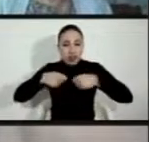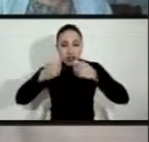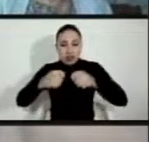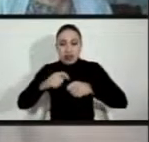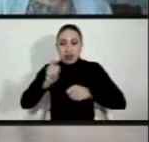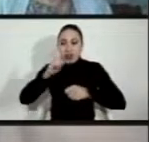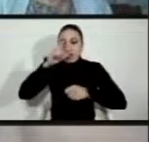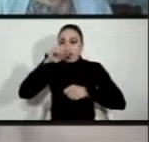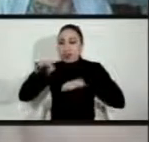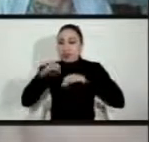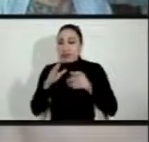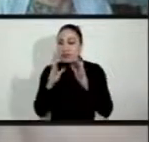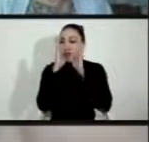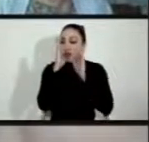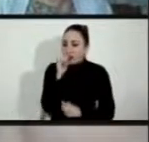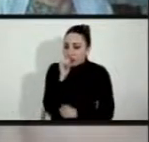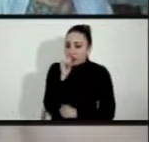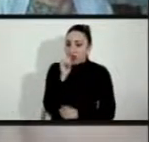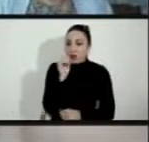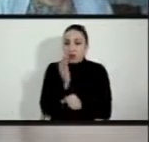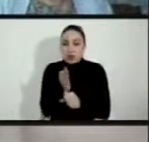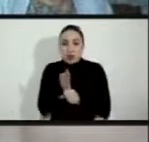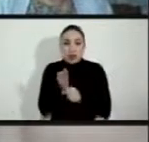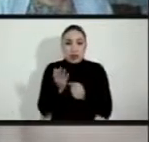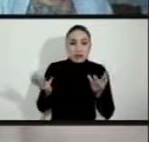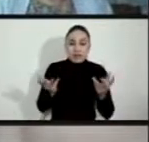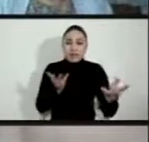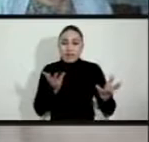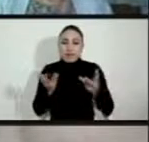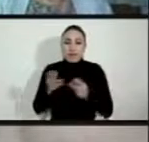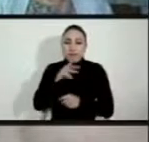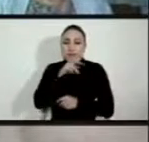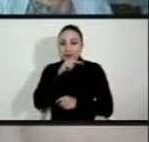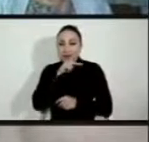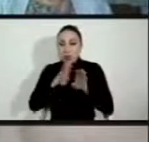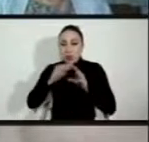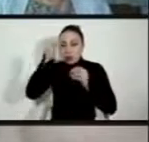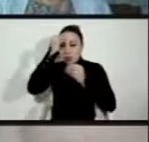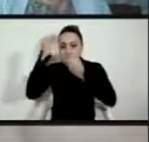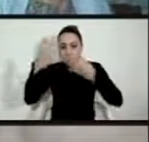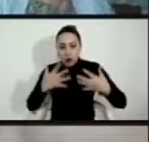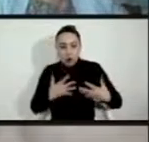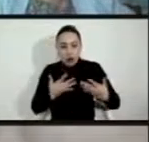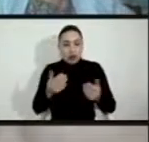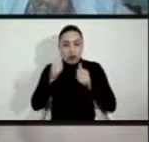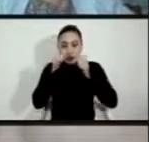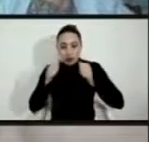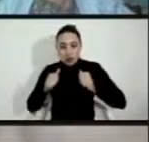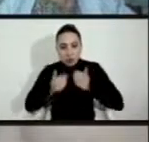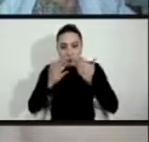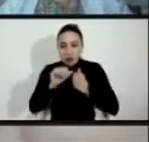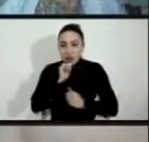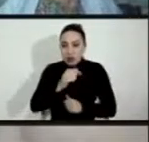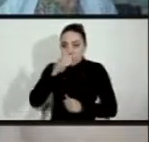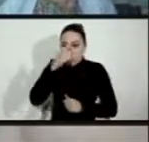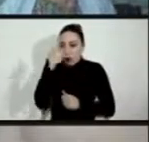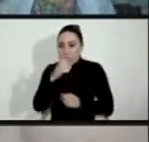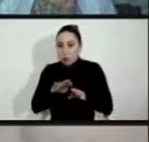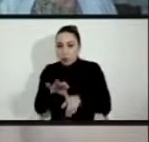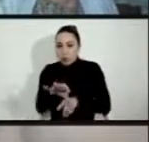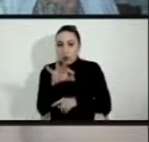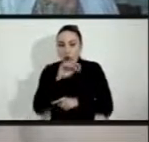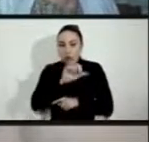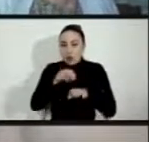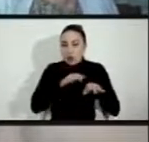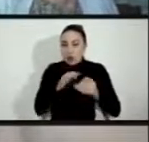empleo y que se sienten el día de hoy abandonados y sin opciones para poder encontrar un trabajo. Quiero señalar